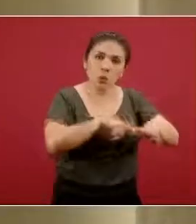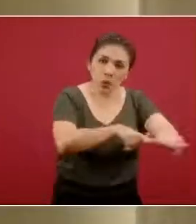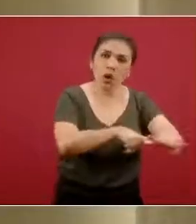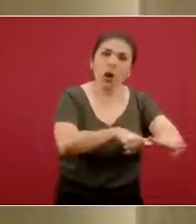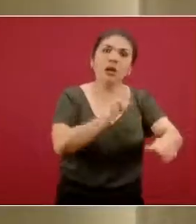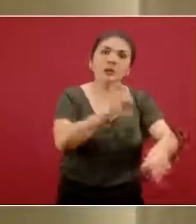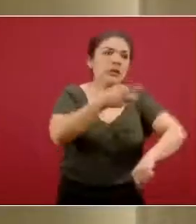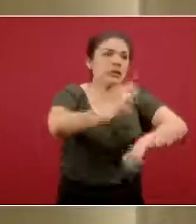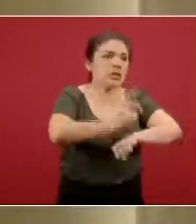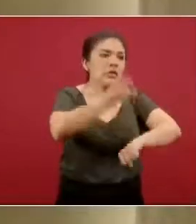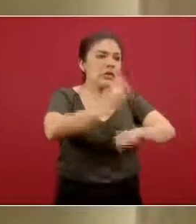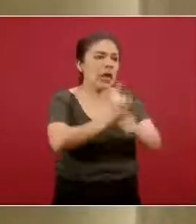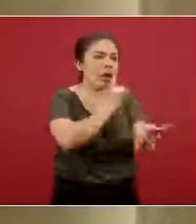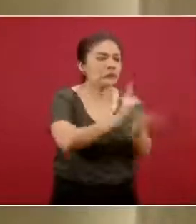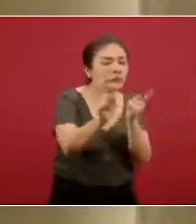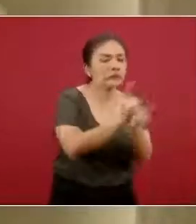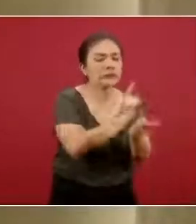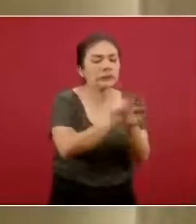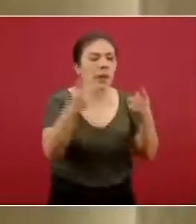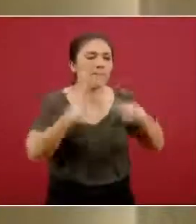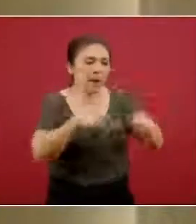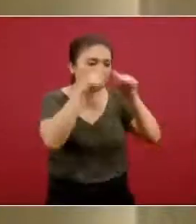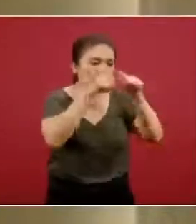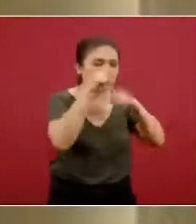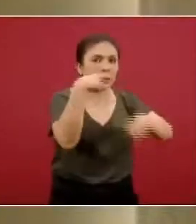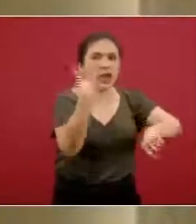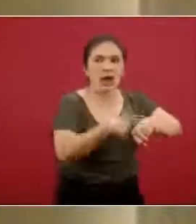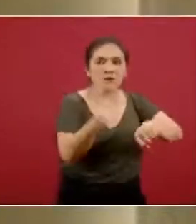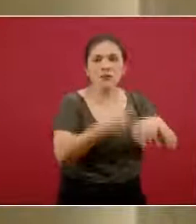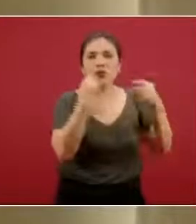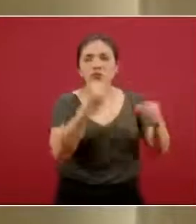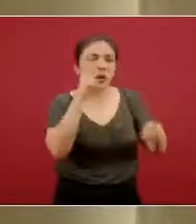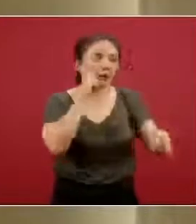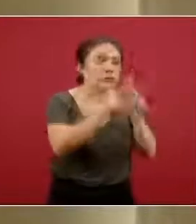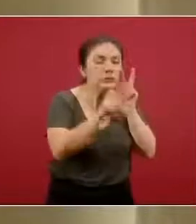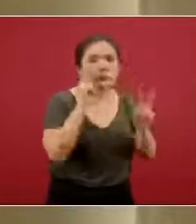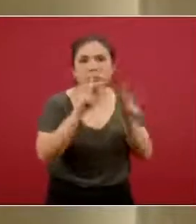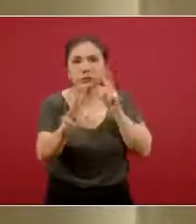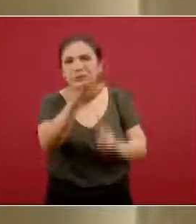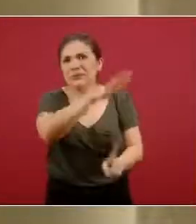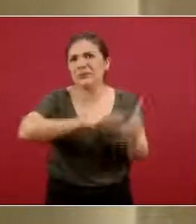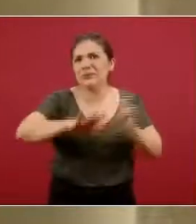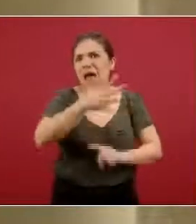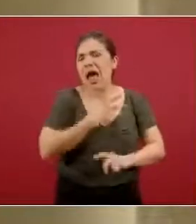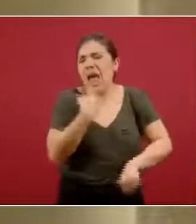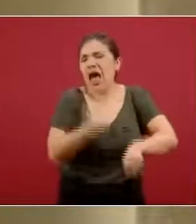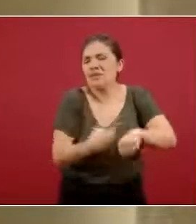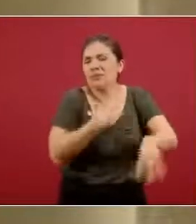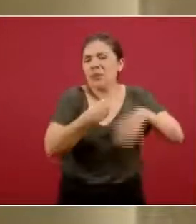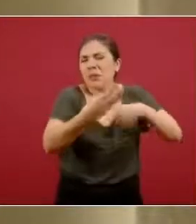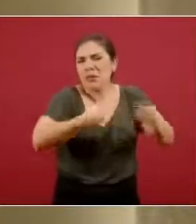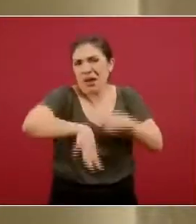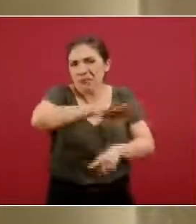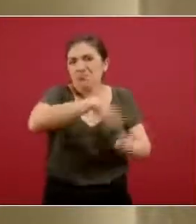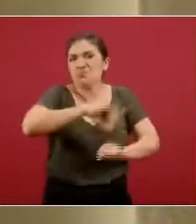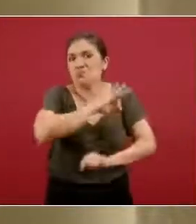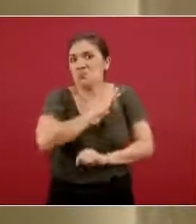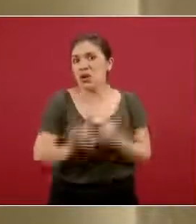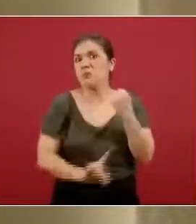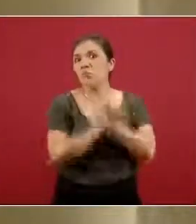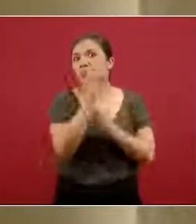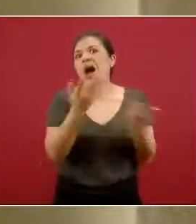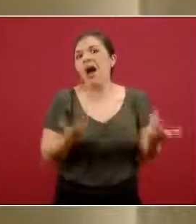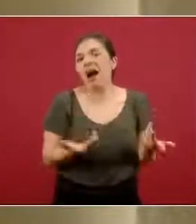en el día a día atendiendo pacientes, lógicamente muchos de ellos en este ambiente epidémico con